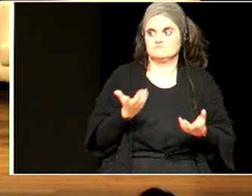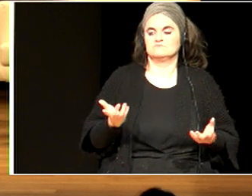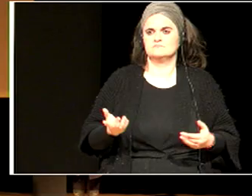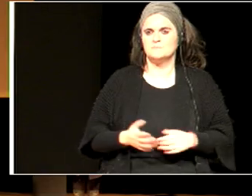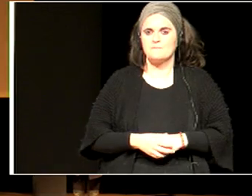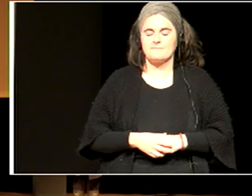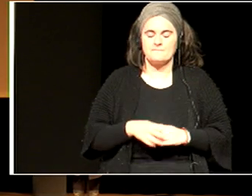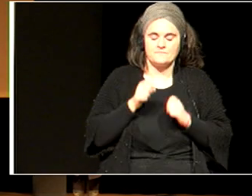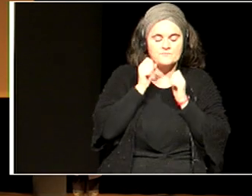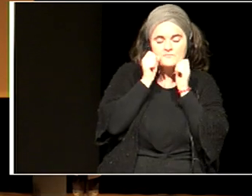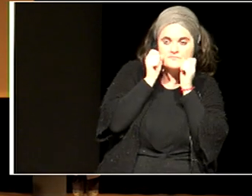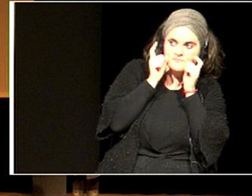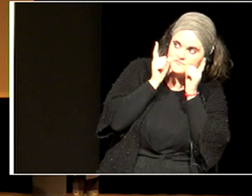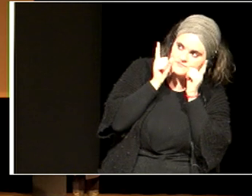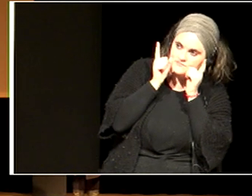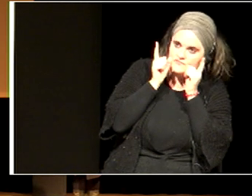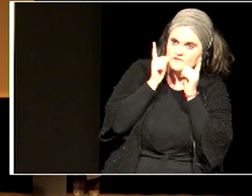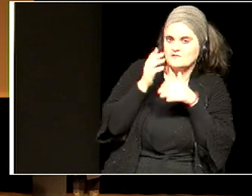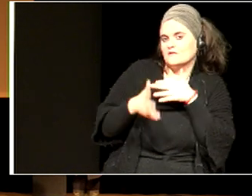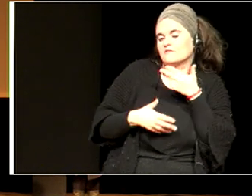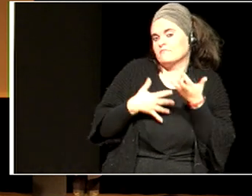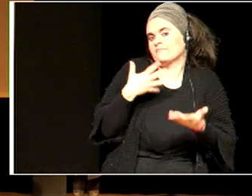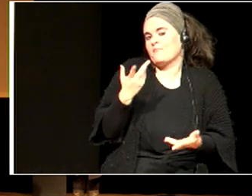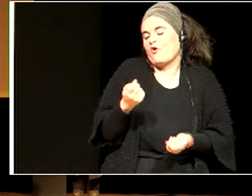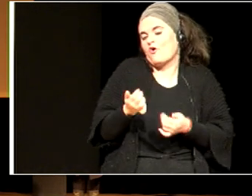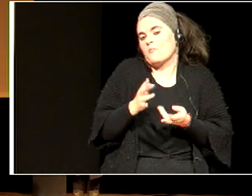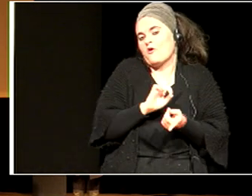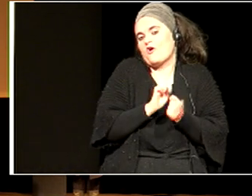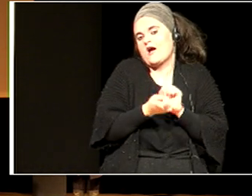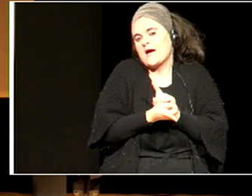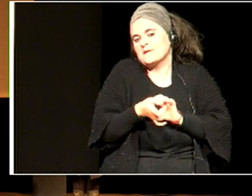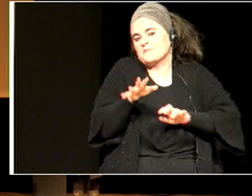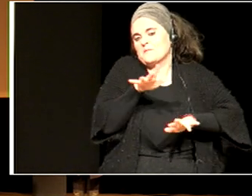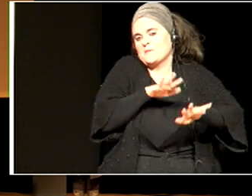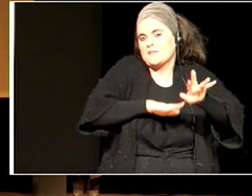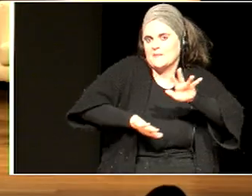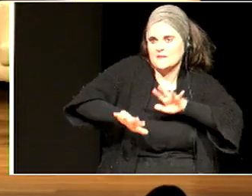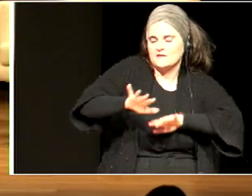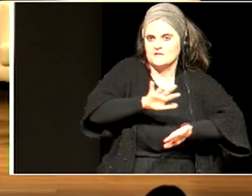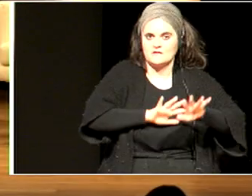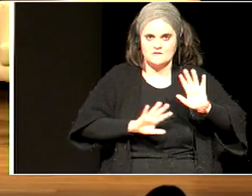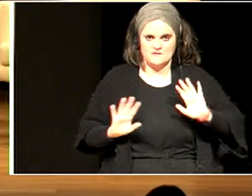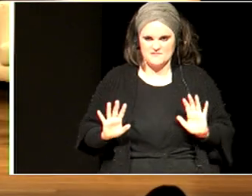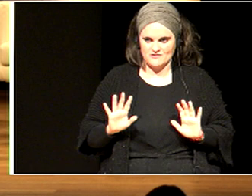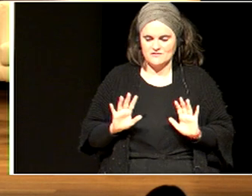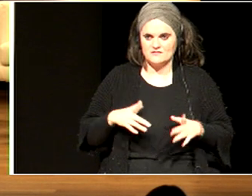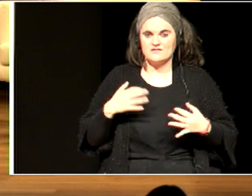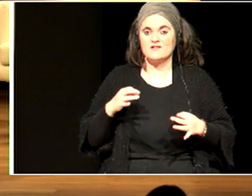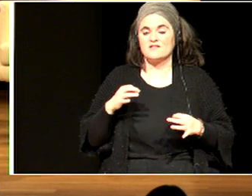y se despierta y tal no esto de verdad da muchos aprendizajes